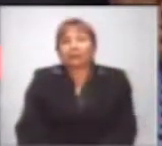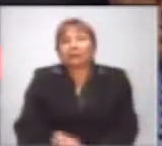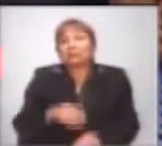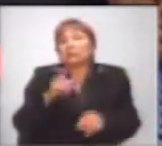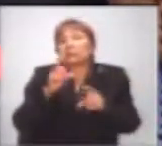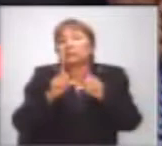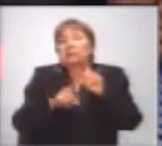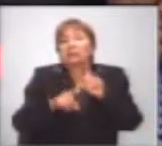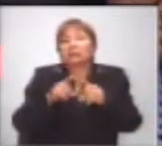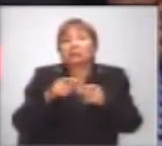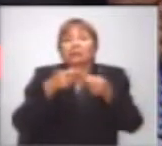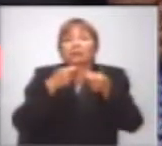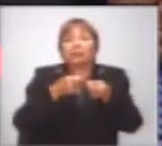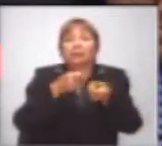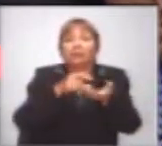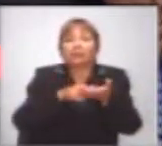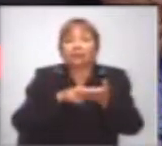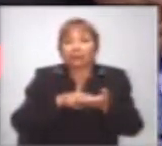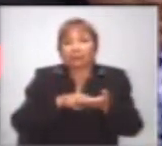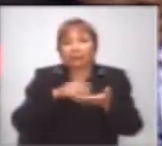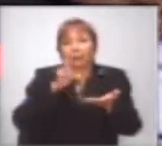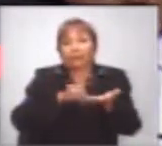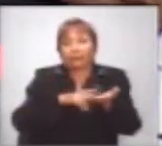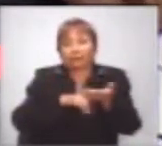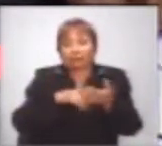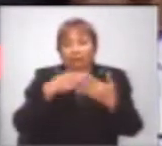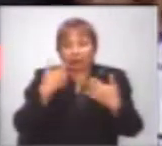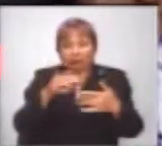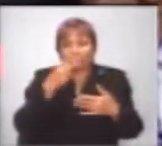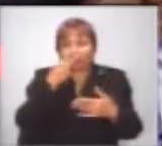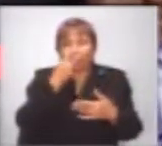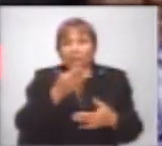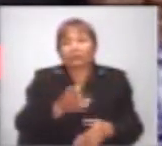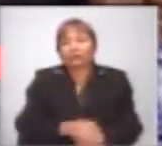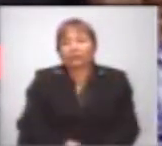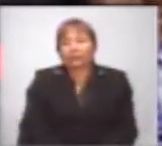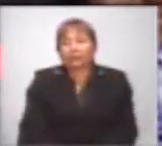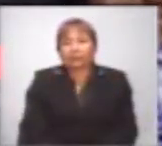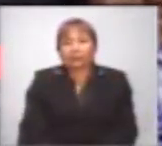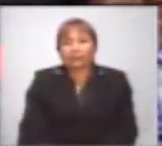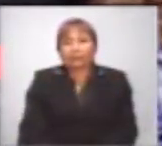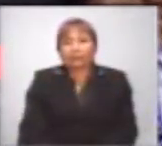obviamente es una obligación que tienen que cumplir los seguros porque así ya se ha fijado.